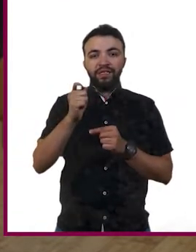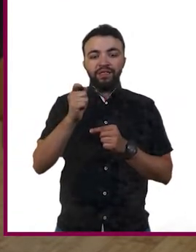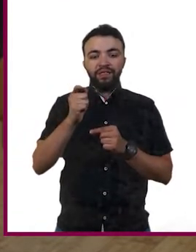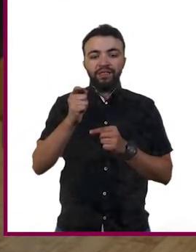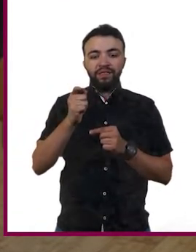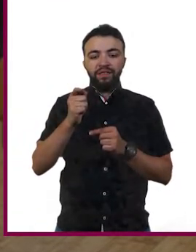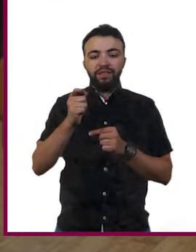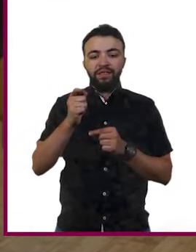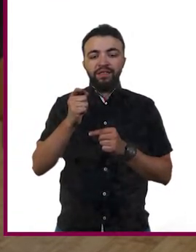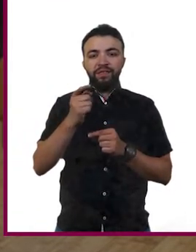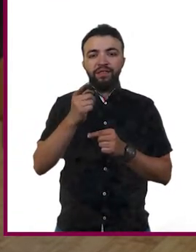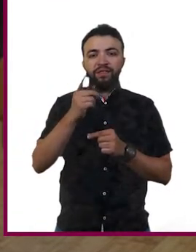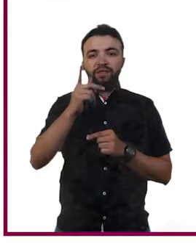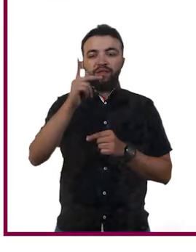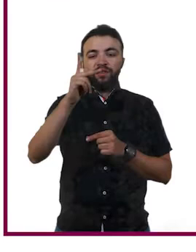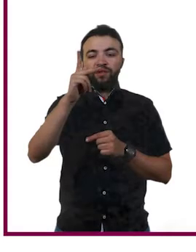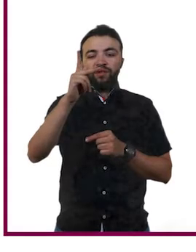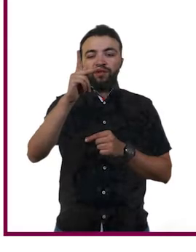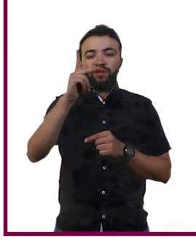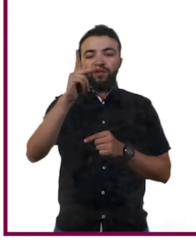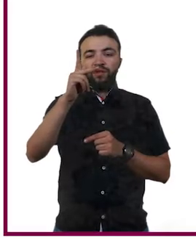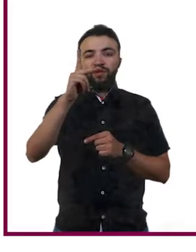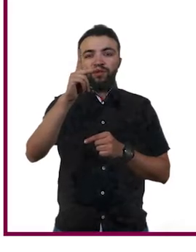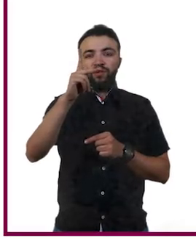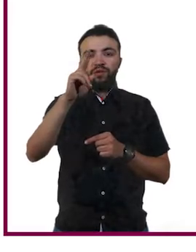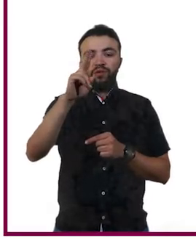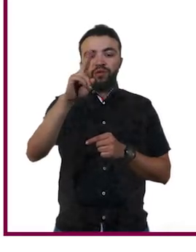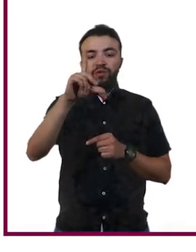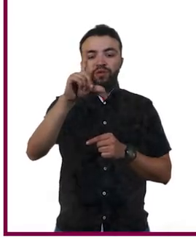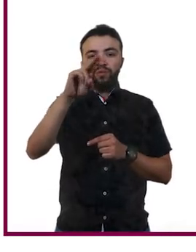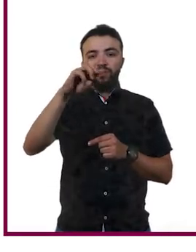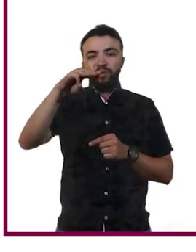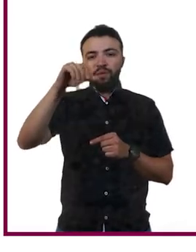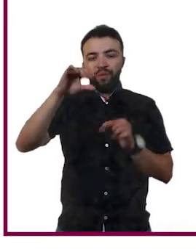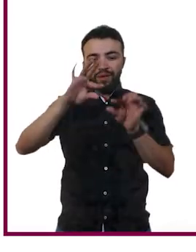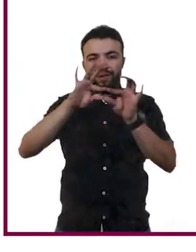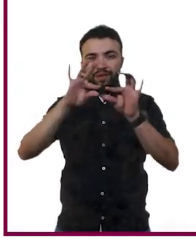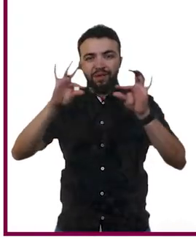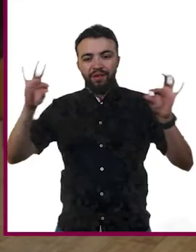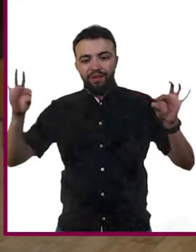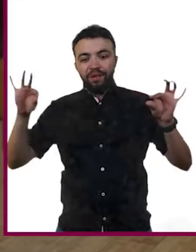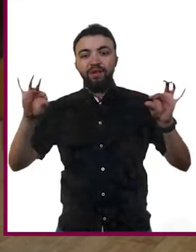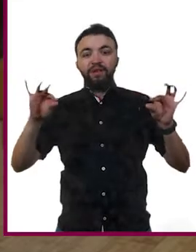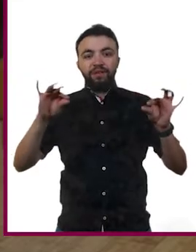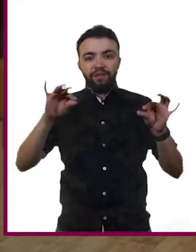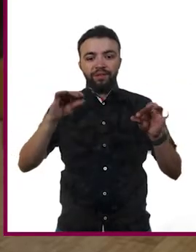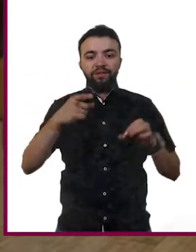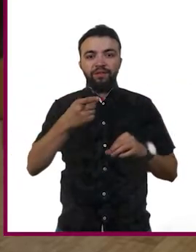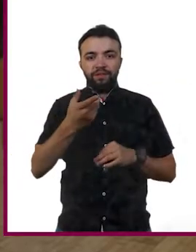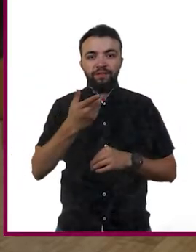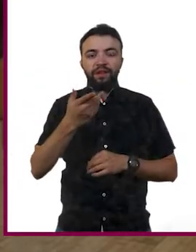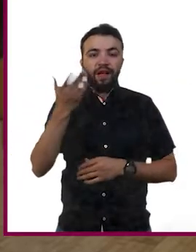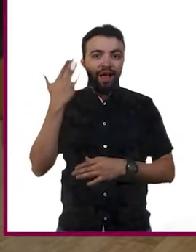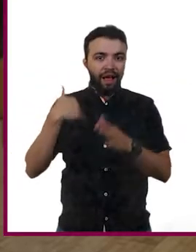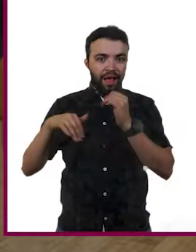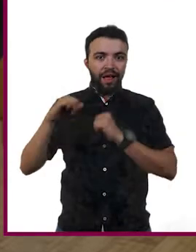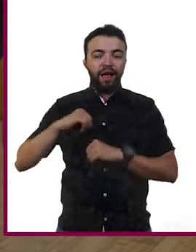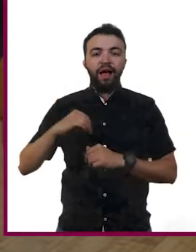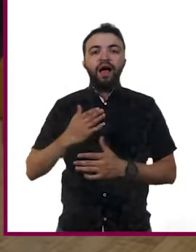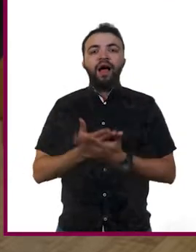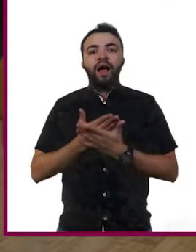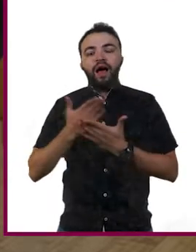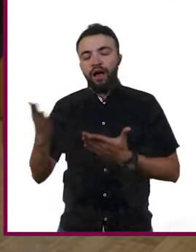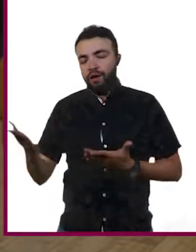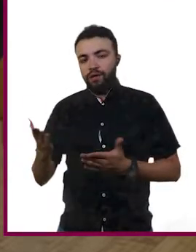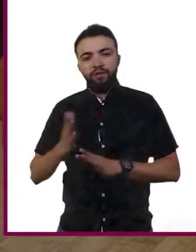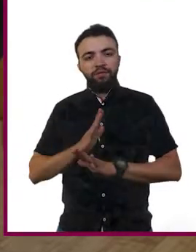de una pluma de ave. Entonces la raíz, que es bastante gruesa y tiene cierta flexibilidad, pero